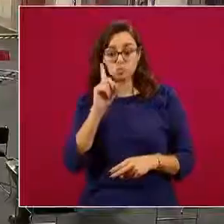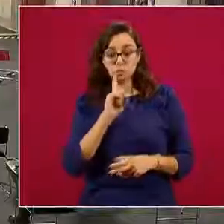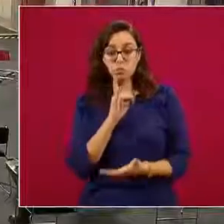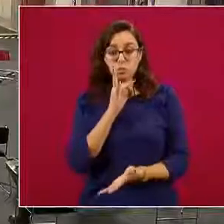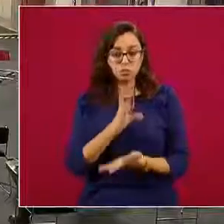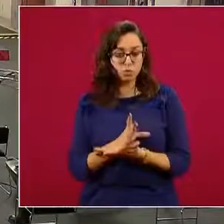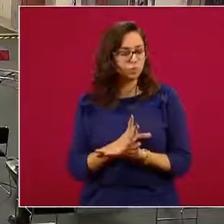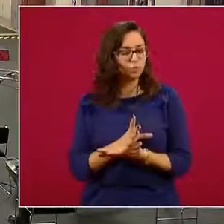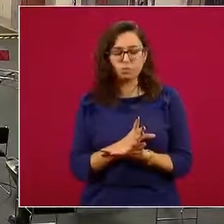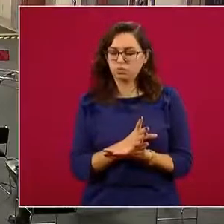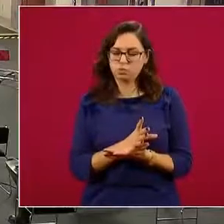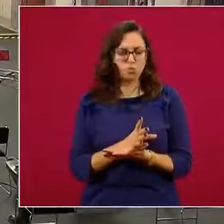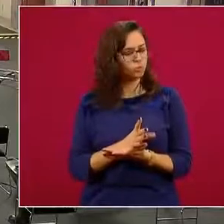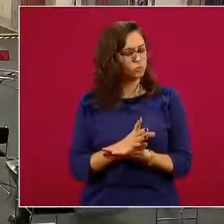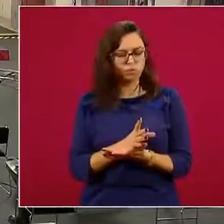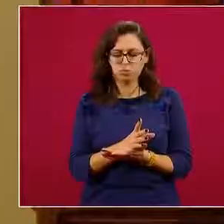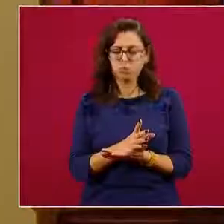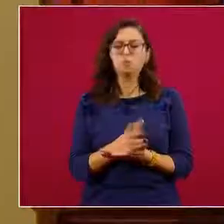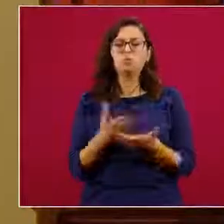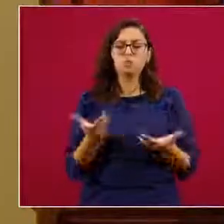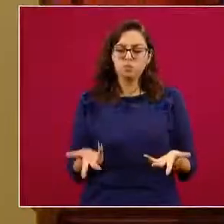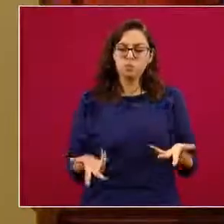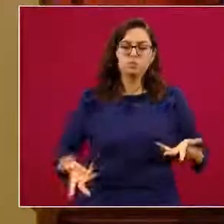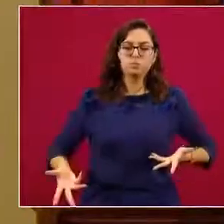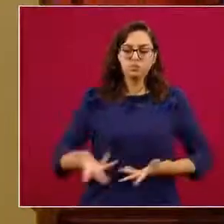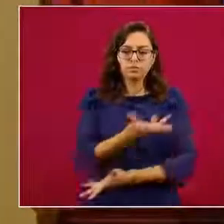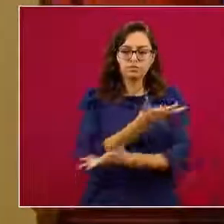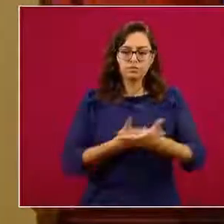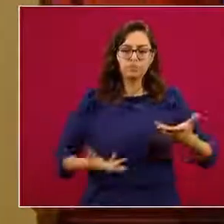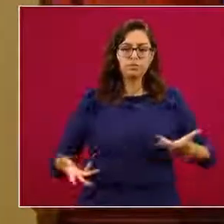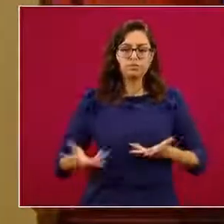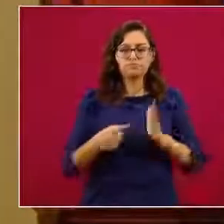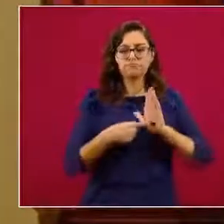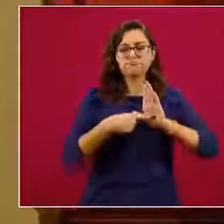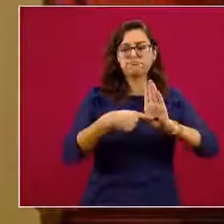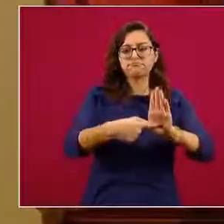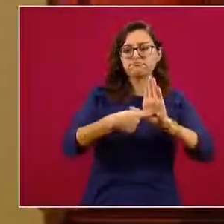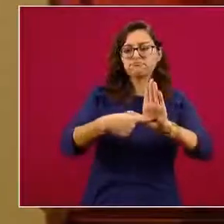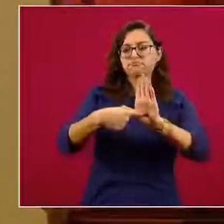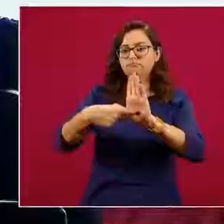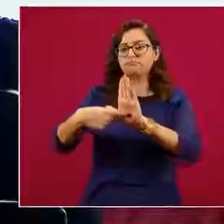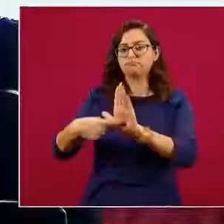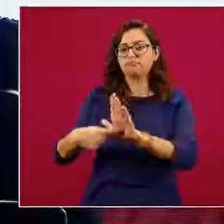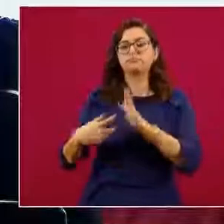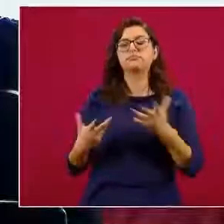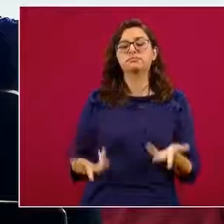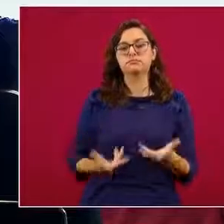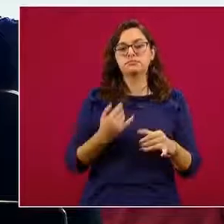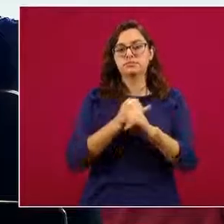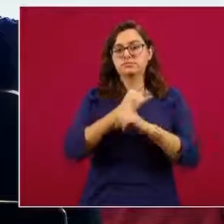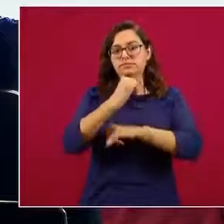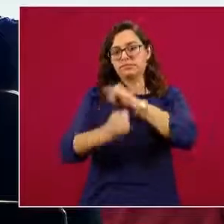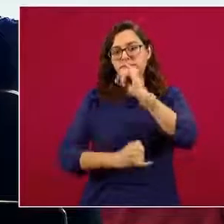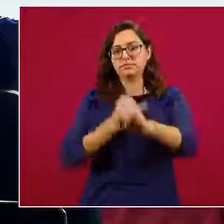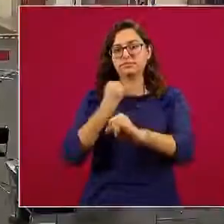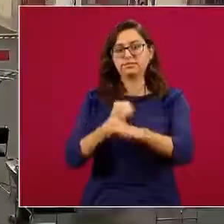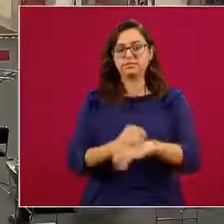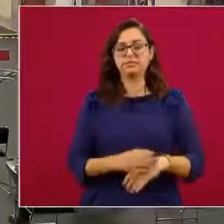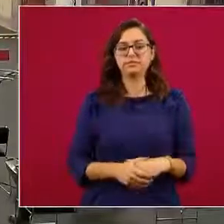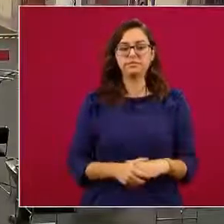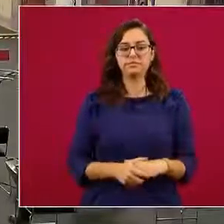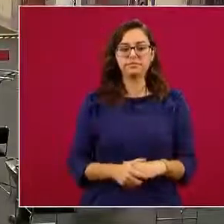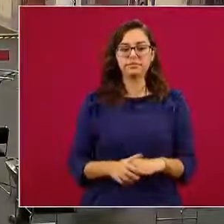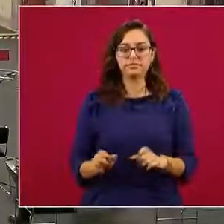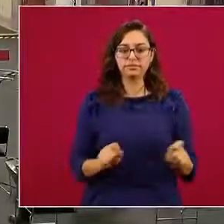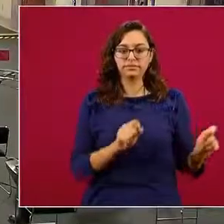solo de mujeres, y que significa bueno, un escaparate para las empresas mexicanas, ¿no?, a nivel internacional. La